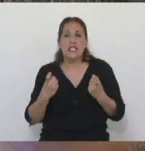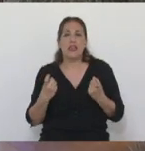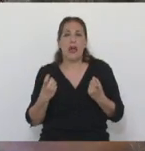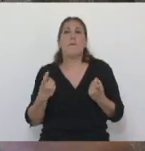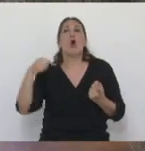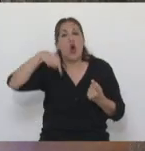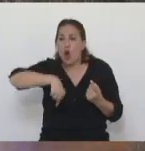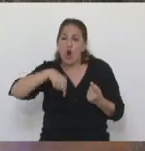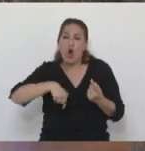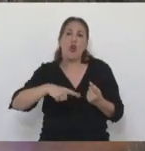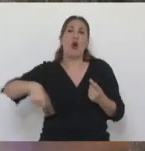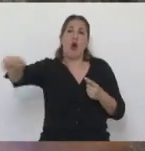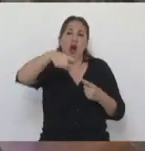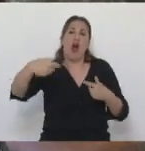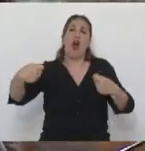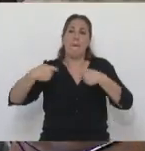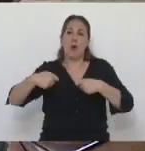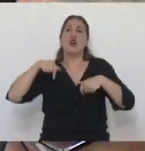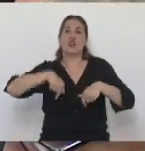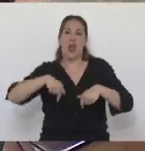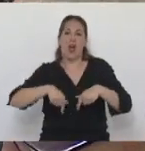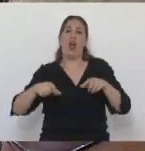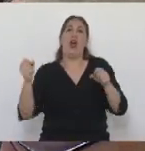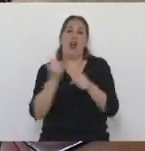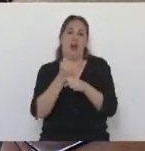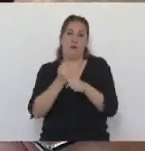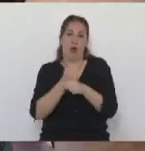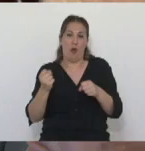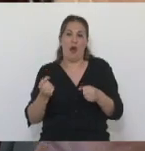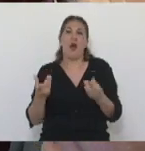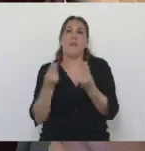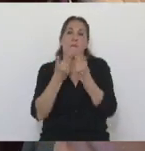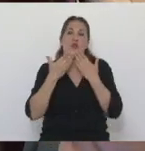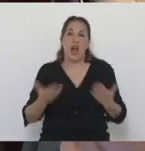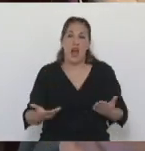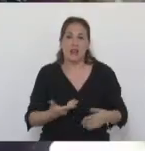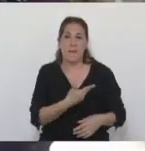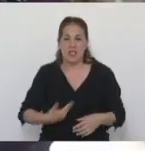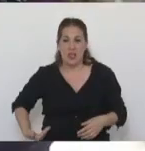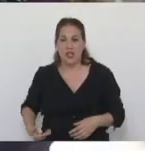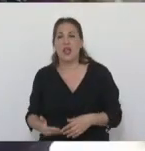hoy nos acompañen con esta media sanción. Muchas gracias, señora presidenta. Gracias, senadora.